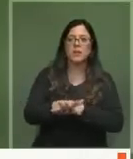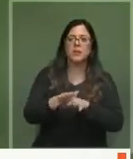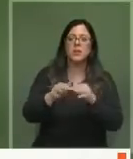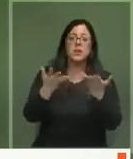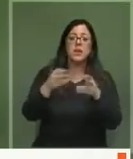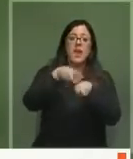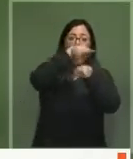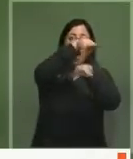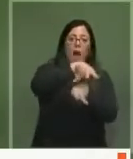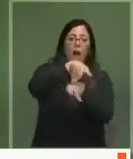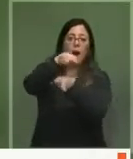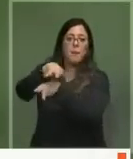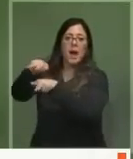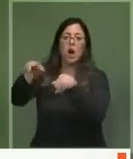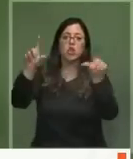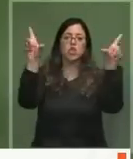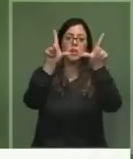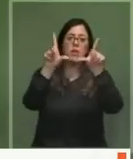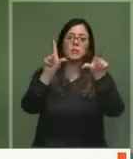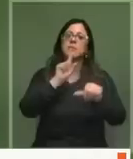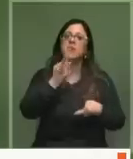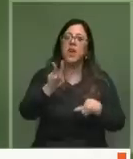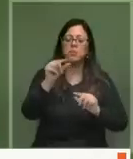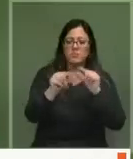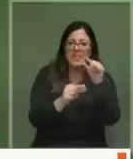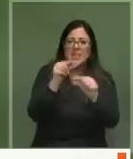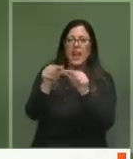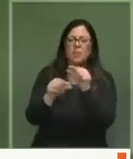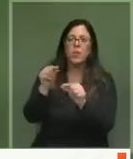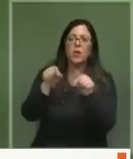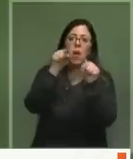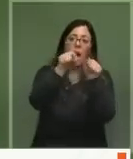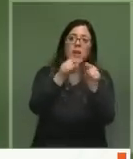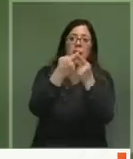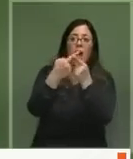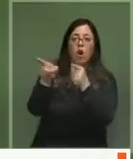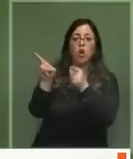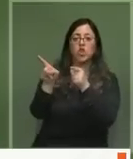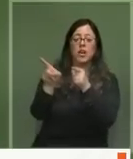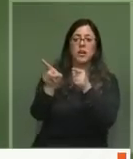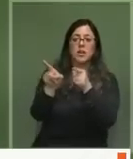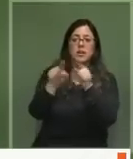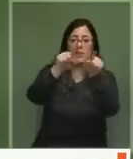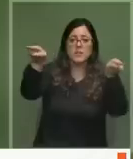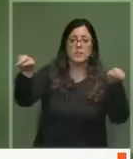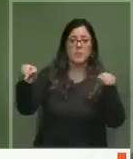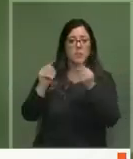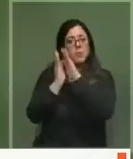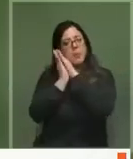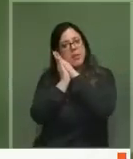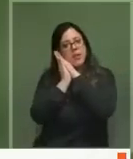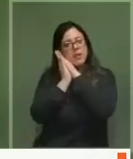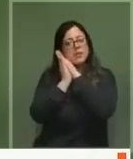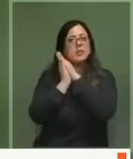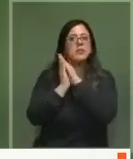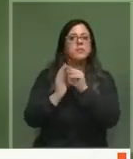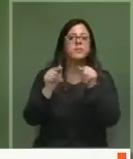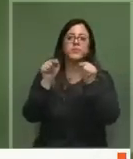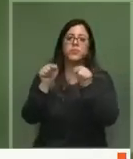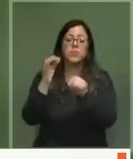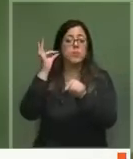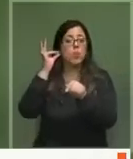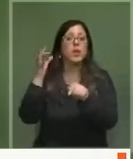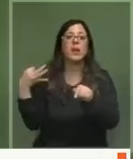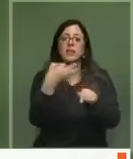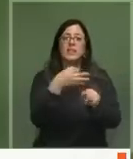a poquito. Aquí hay otra, otra piecita. Protegidas de